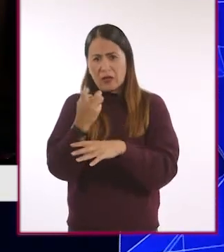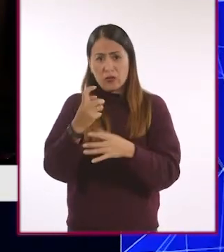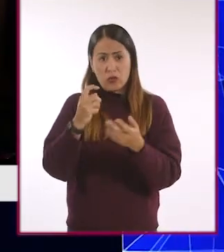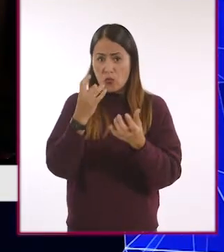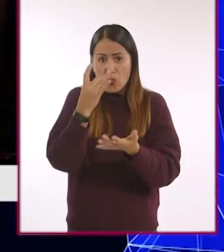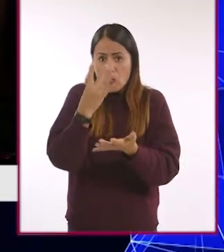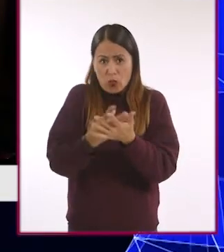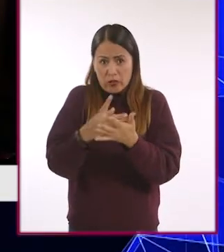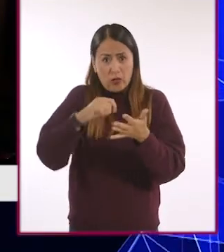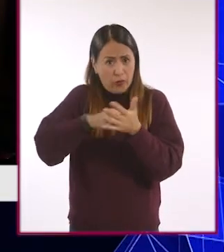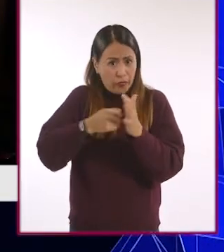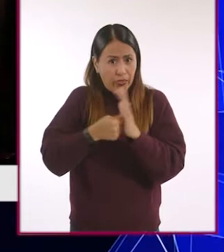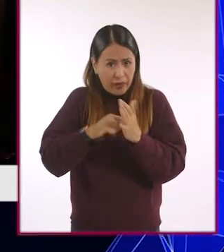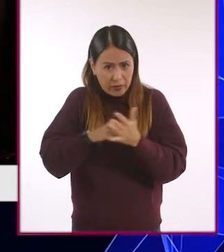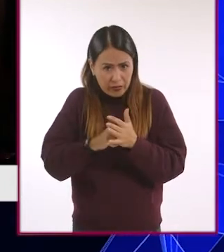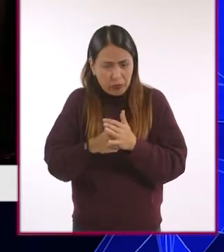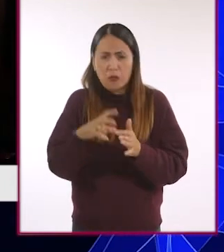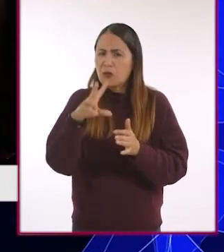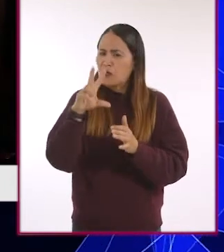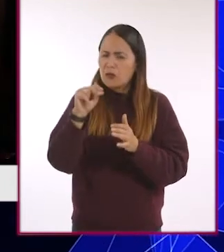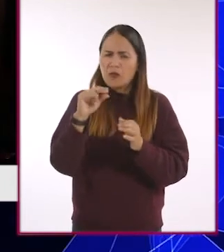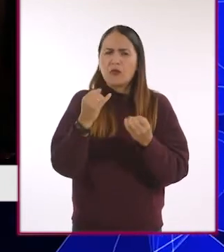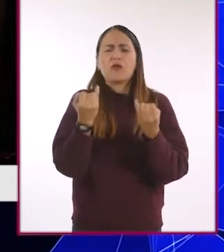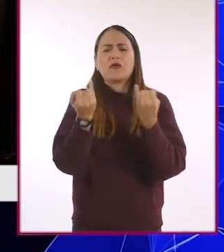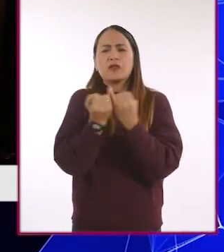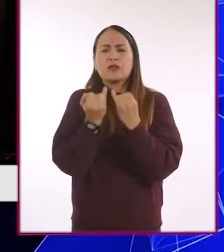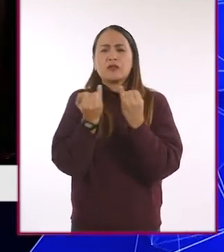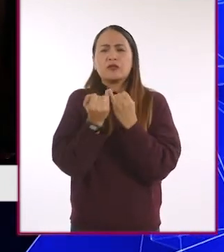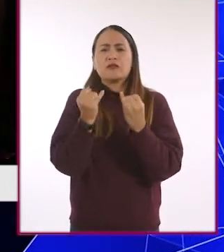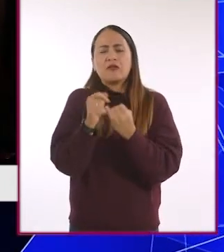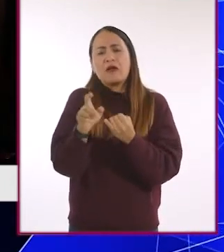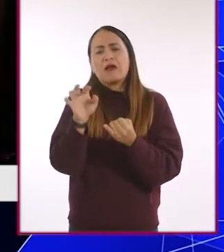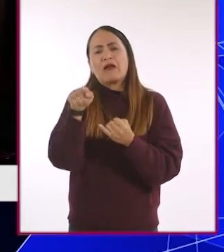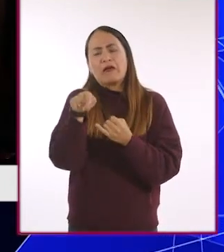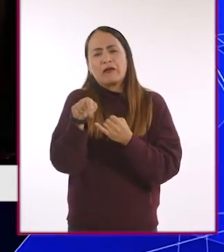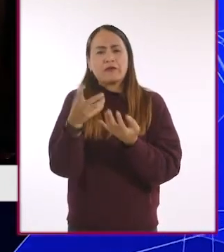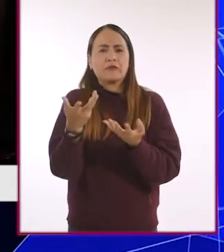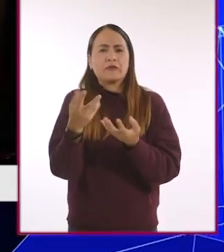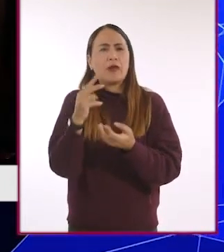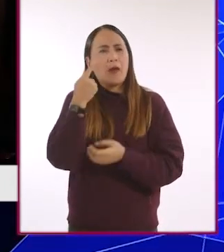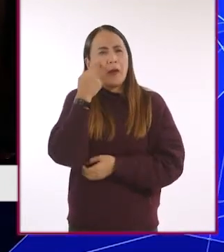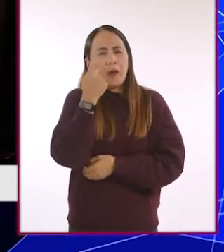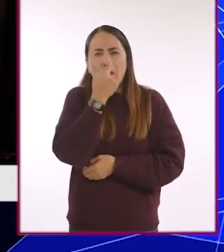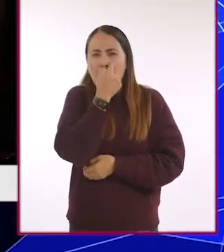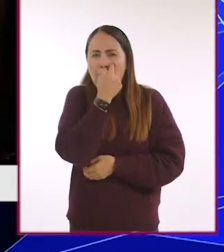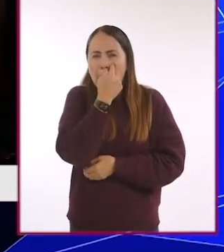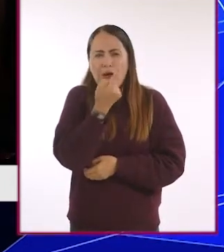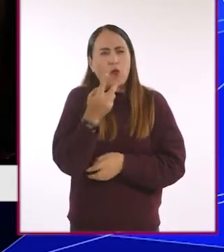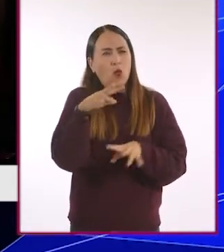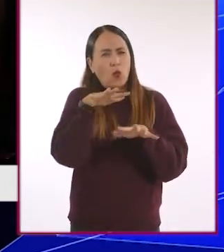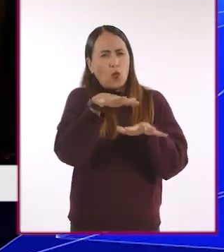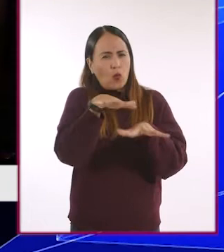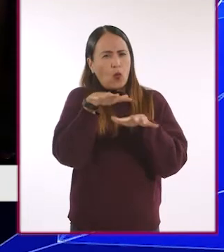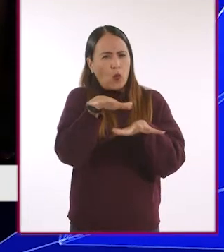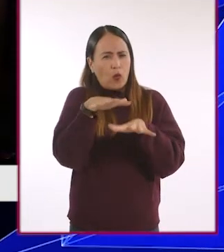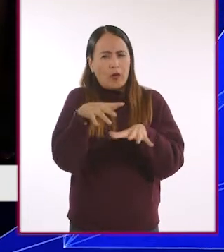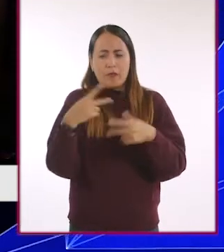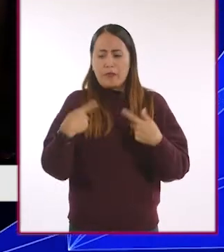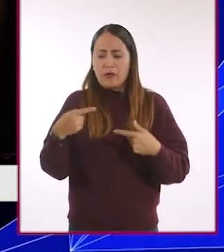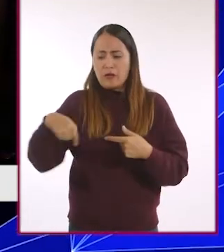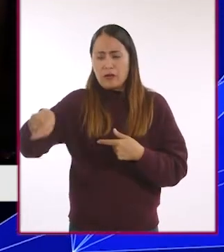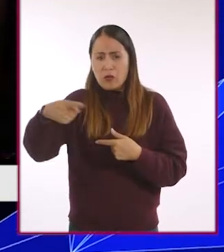técnica, sino también intentando como atraer visualmente a las nuevas generaciones,